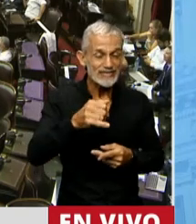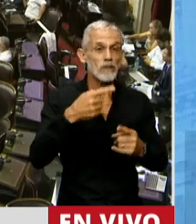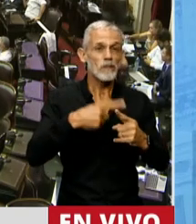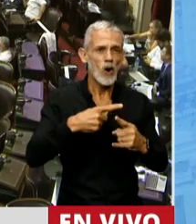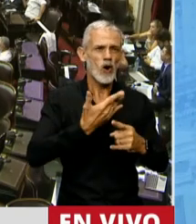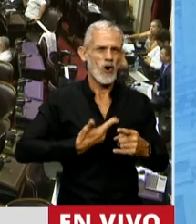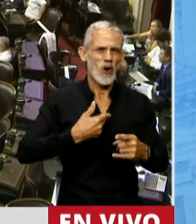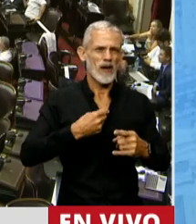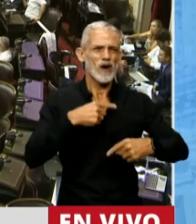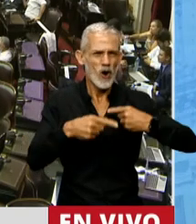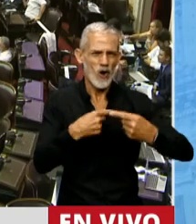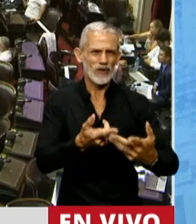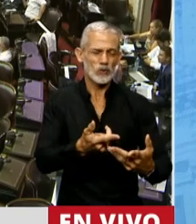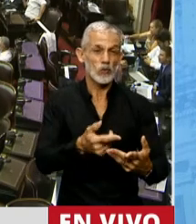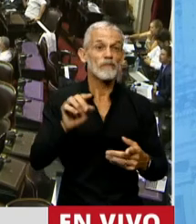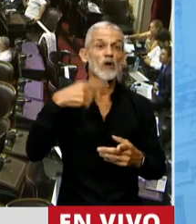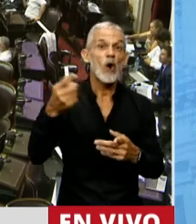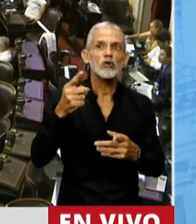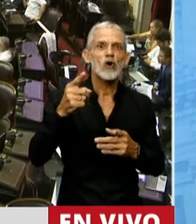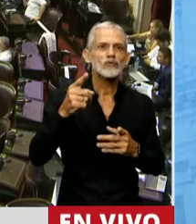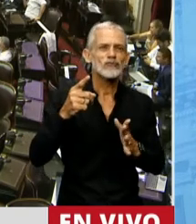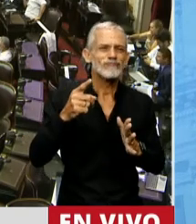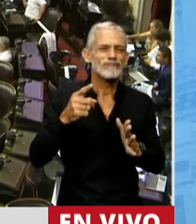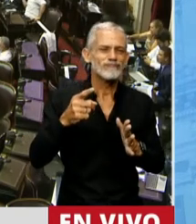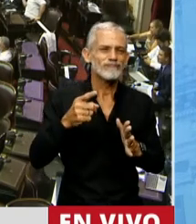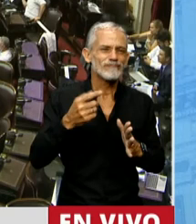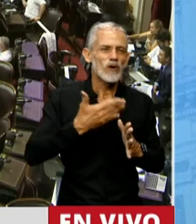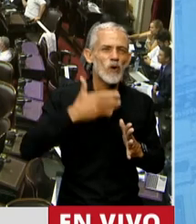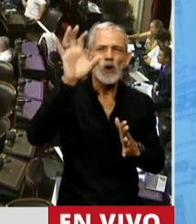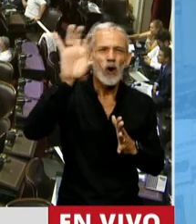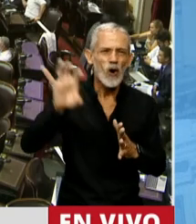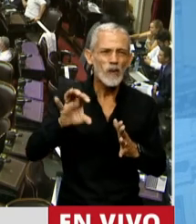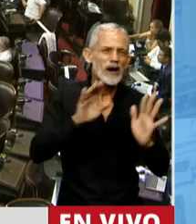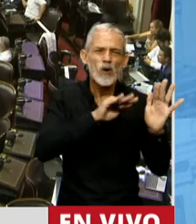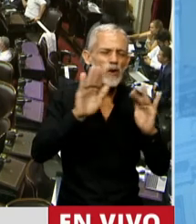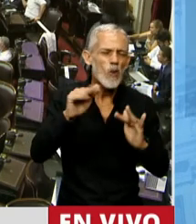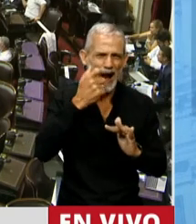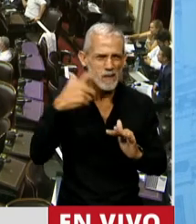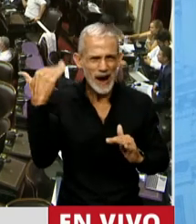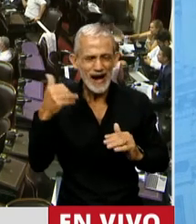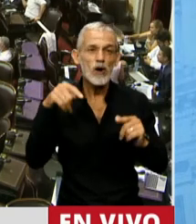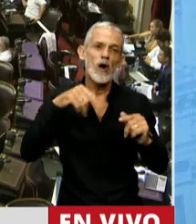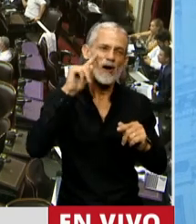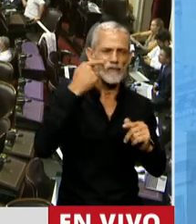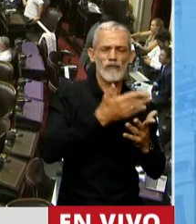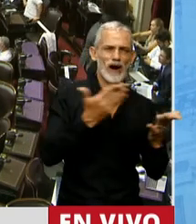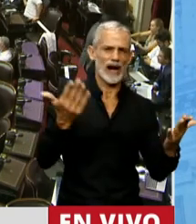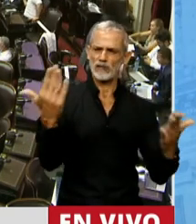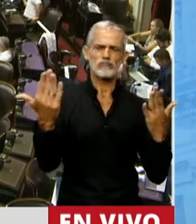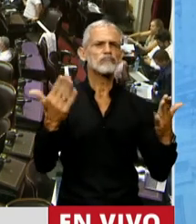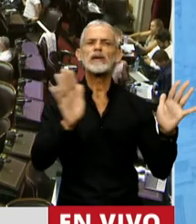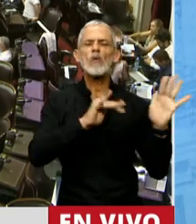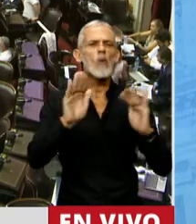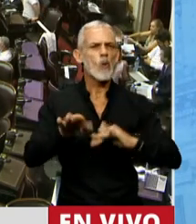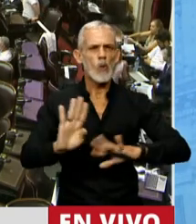como lo dijimos, cuando otros gobernaron, lo hicimos con la misma coherencia. La certeza,